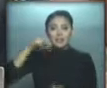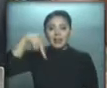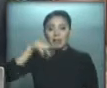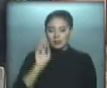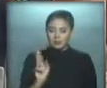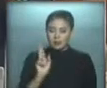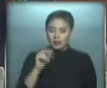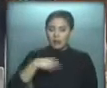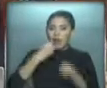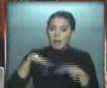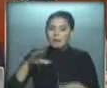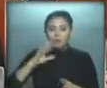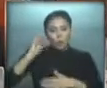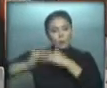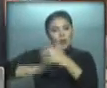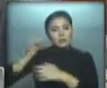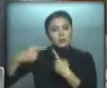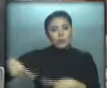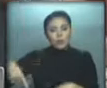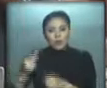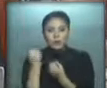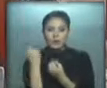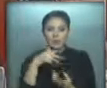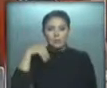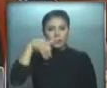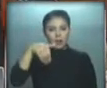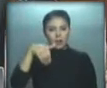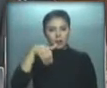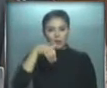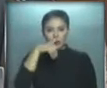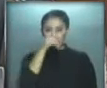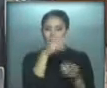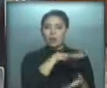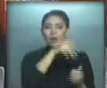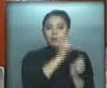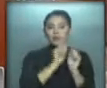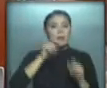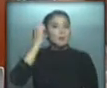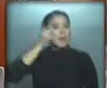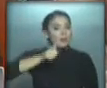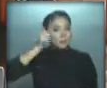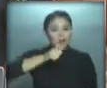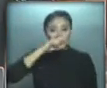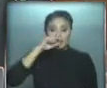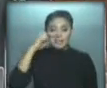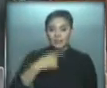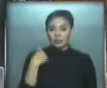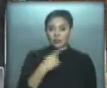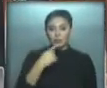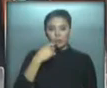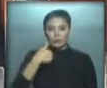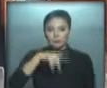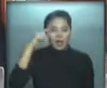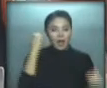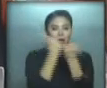está llevando adelante un proceso de entrega de material a larga distancia para Rosario y para Mar del Plata, y que estamos a punto de celebrar